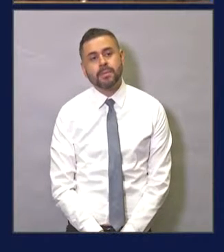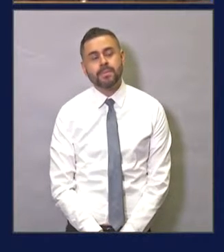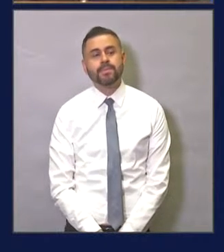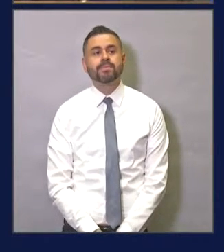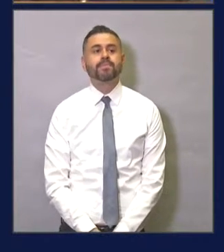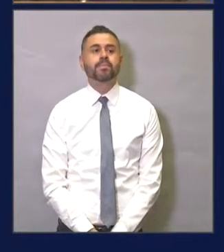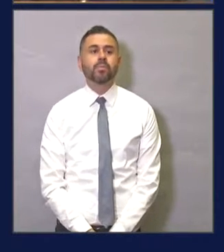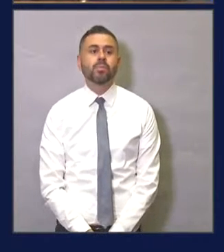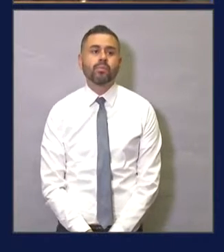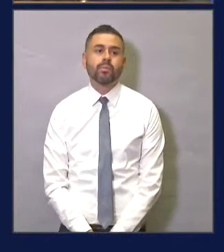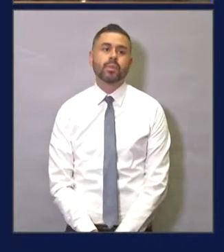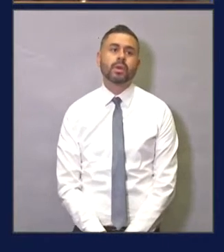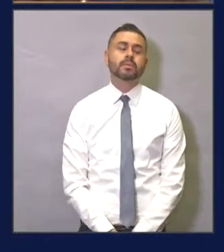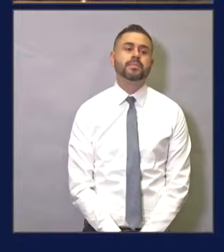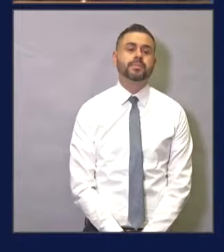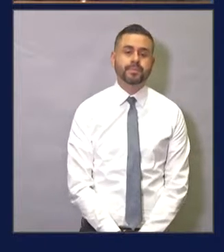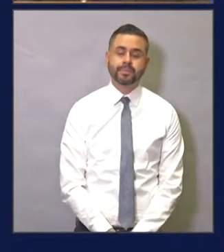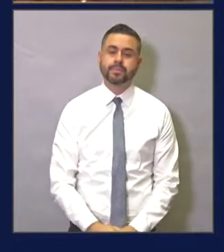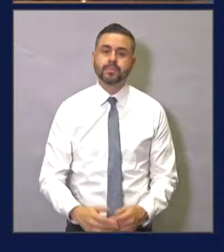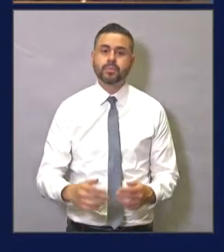please.